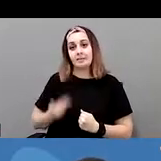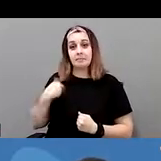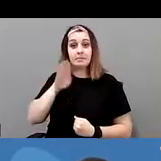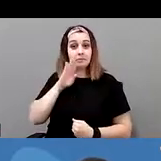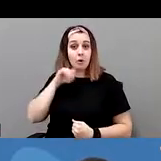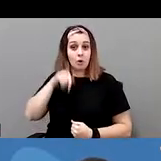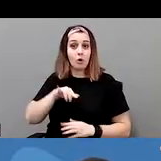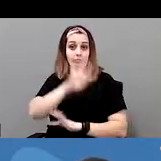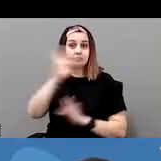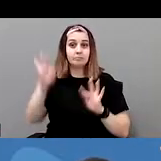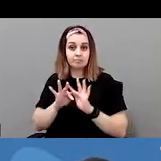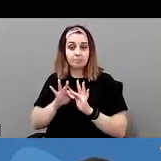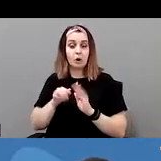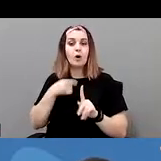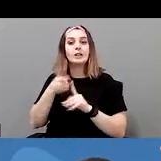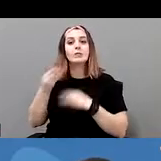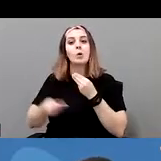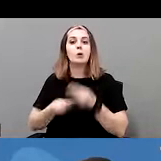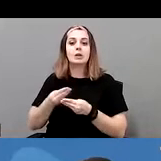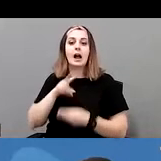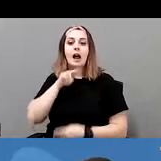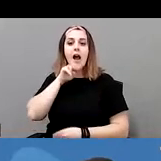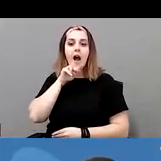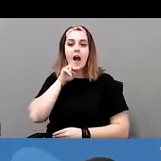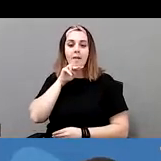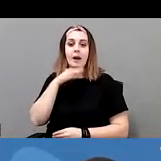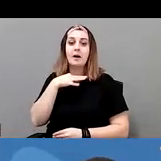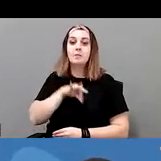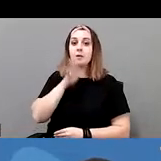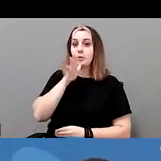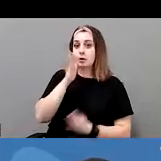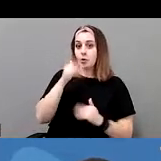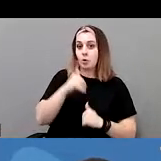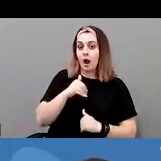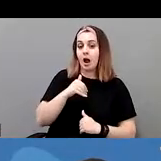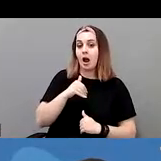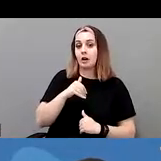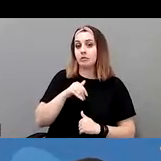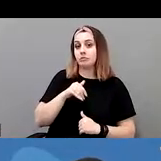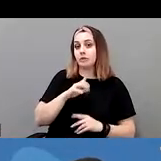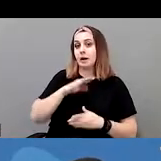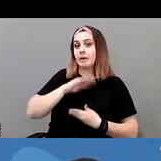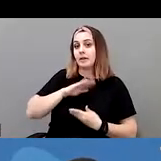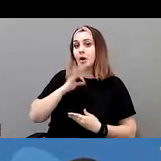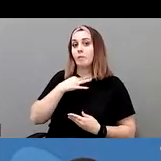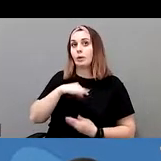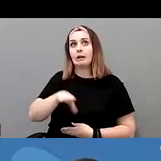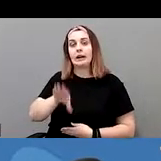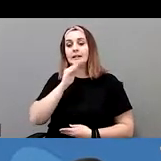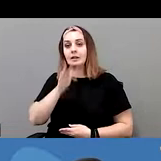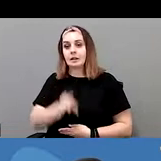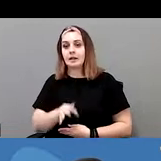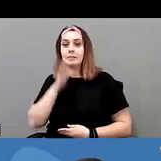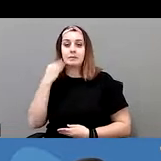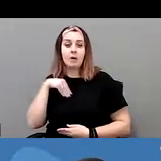largo de todo el seminario, para poder utilizar el habla, bien porque no existe o porque no se comprende, como hablaba